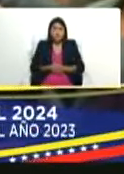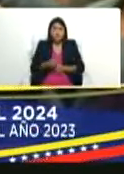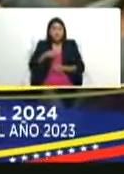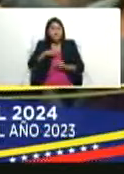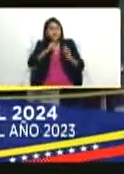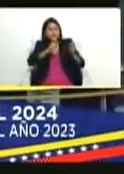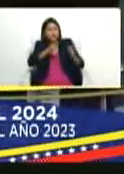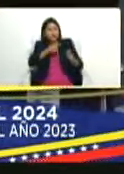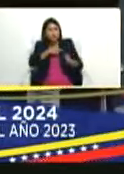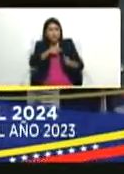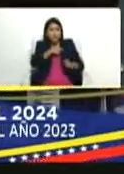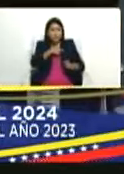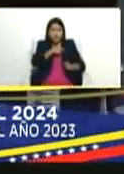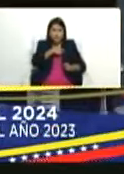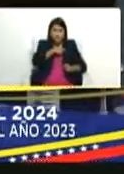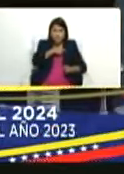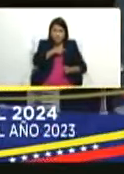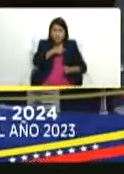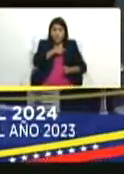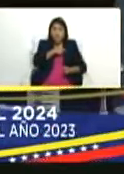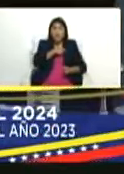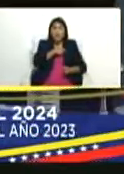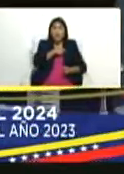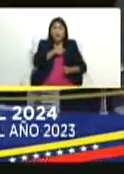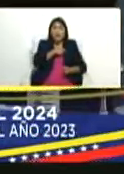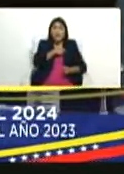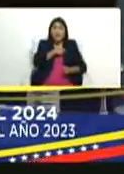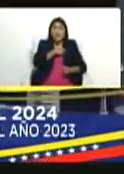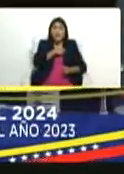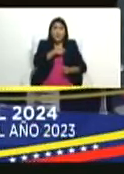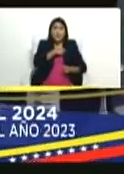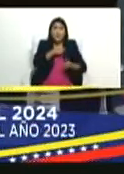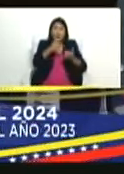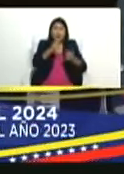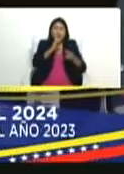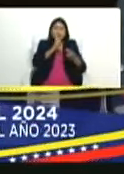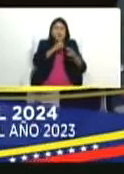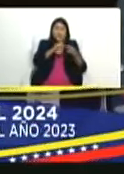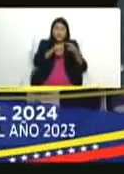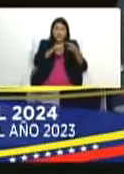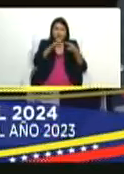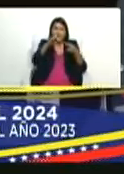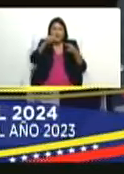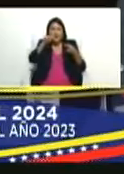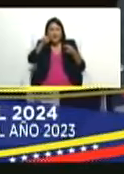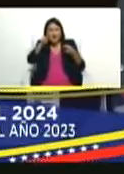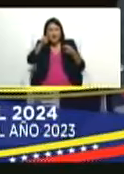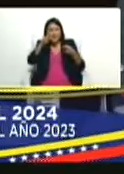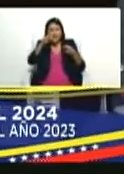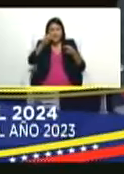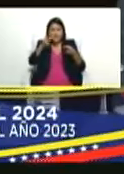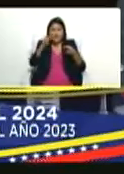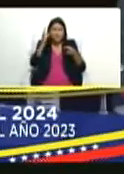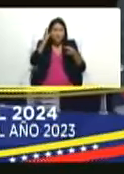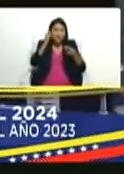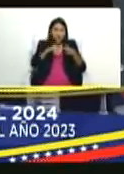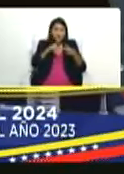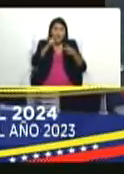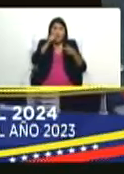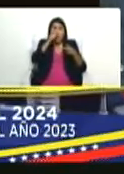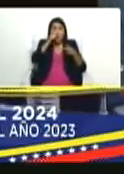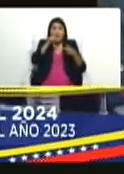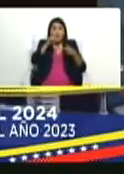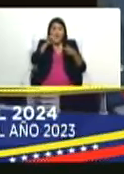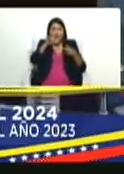comisión integrada por los magistrados que a continuación menciono: magistrada Carmen Maricela Castro, magistrado